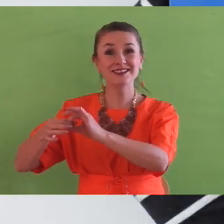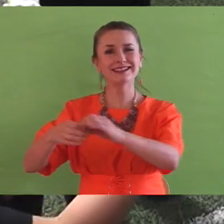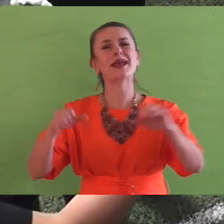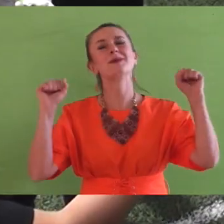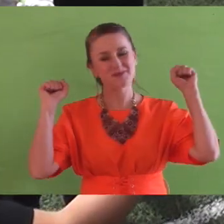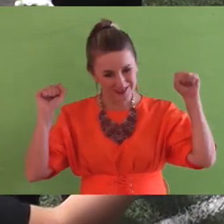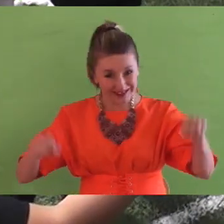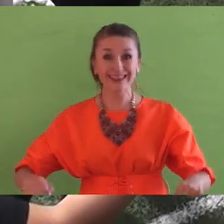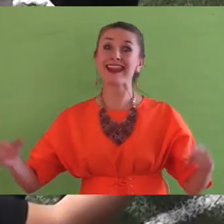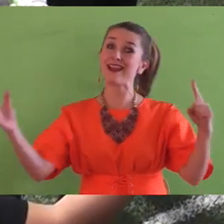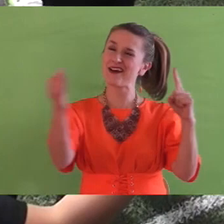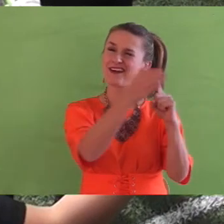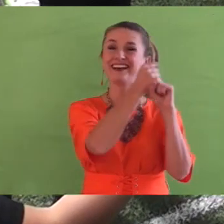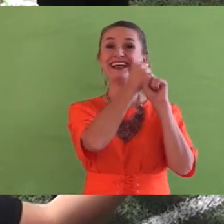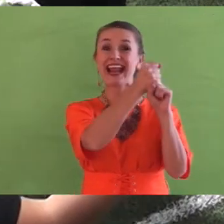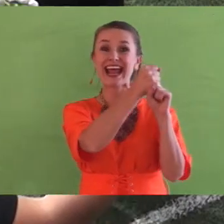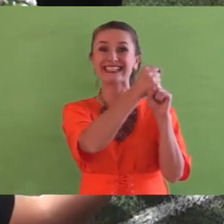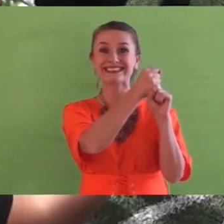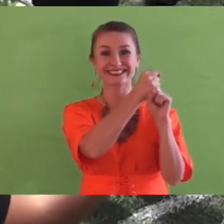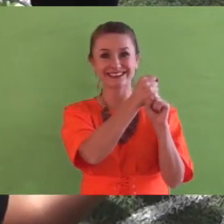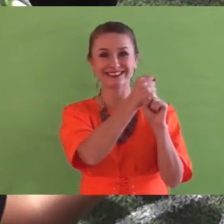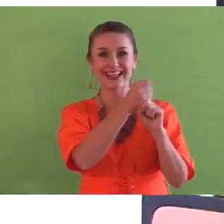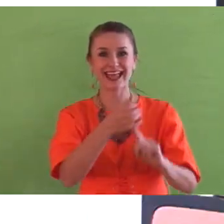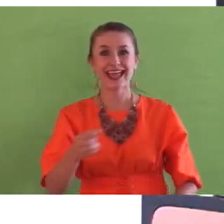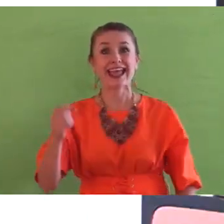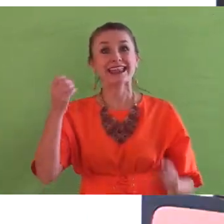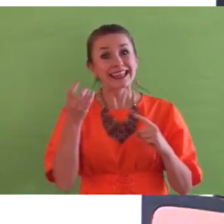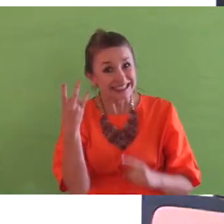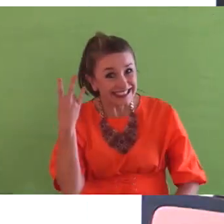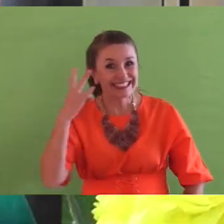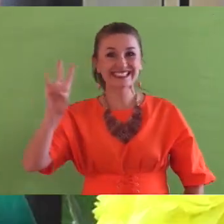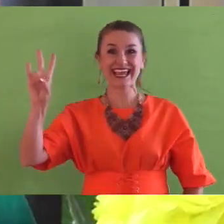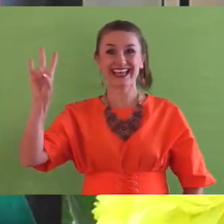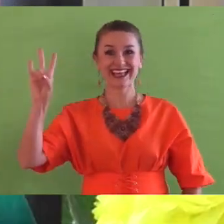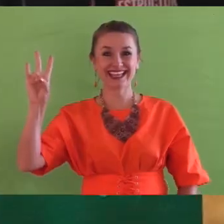Salíamos, se puede lograr.